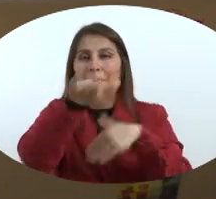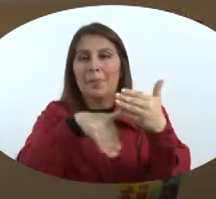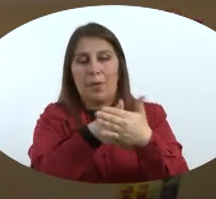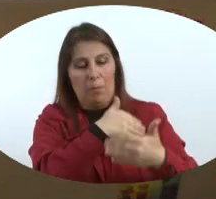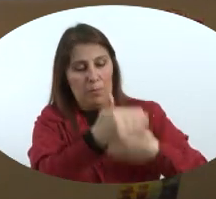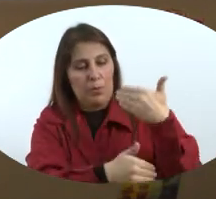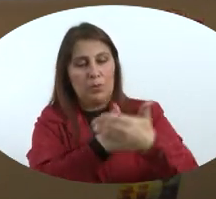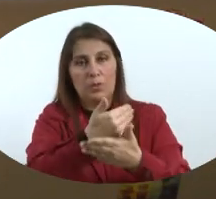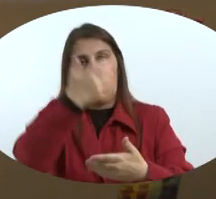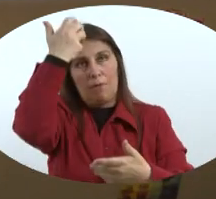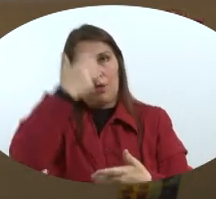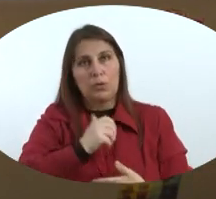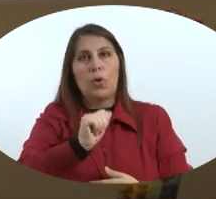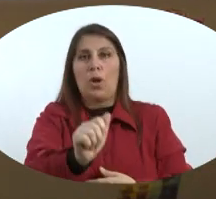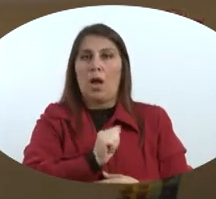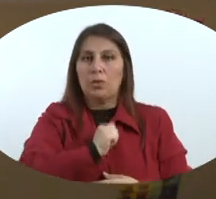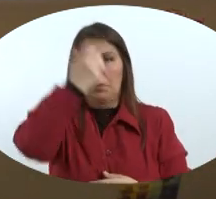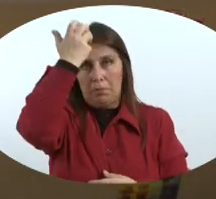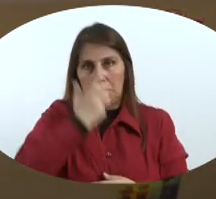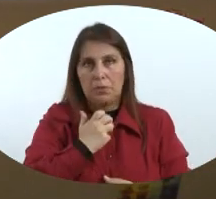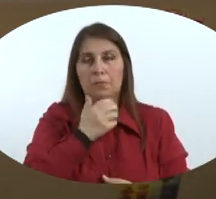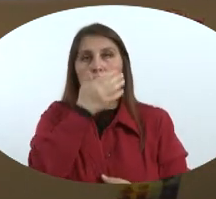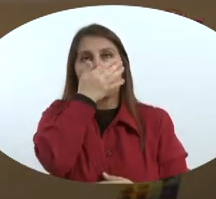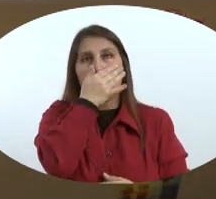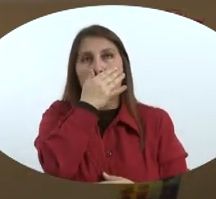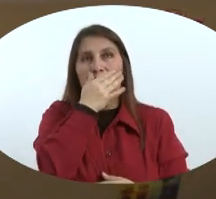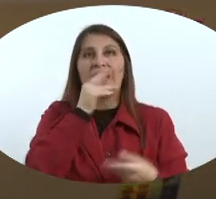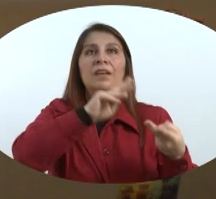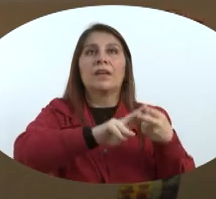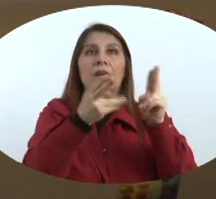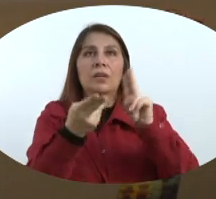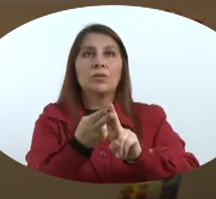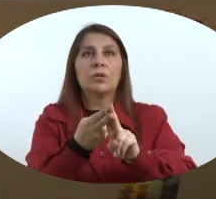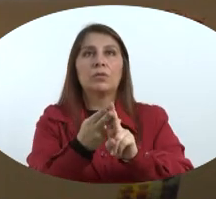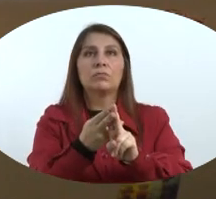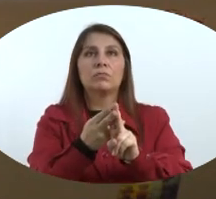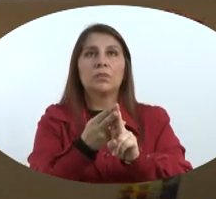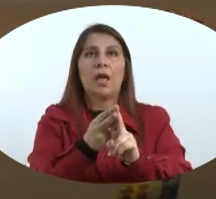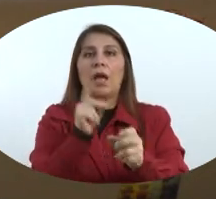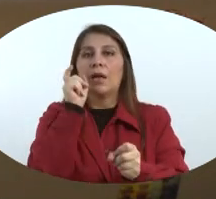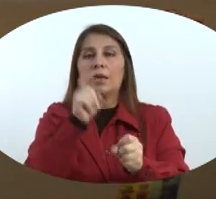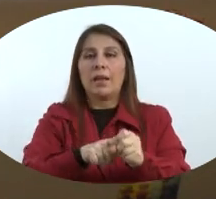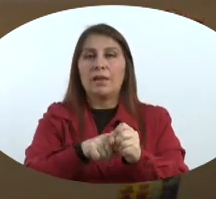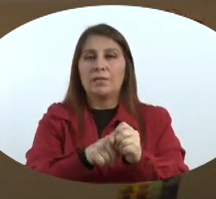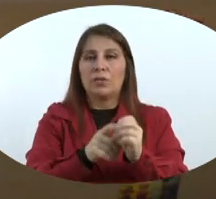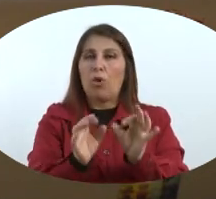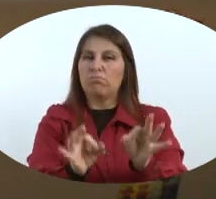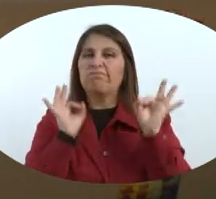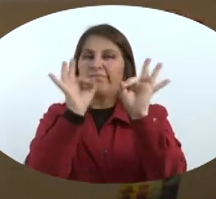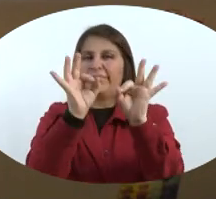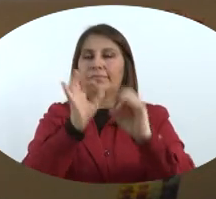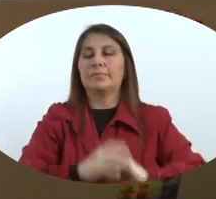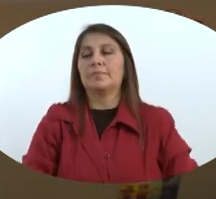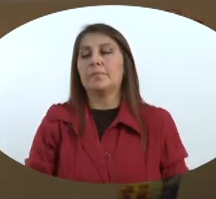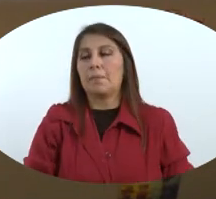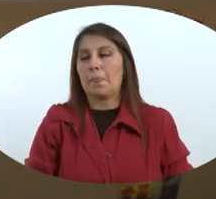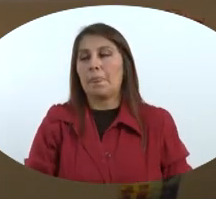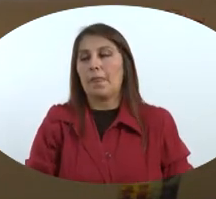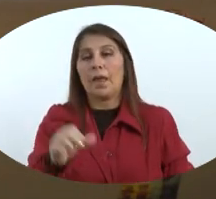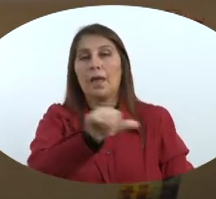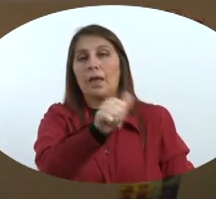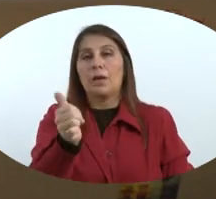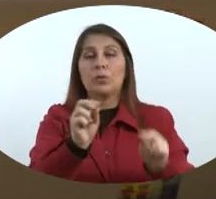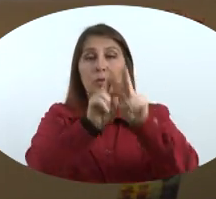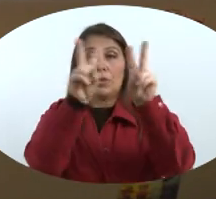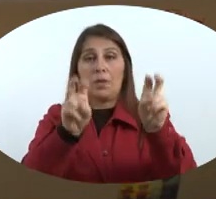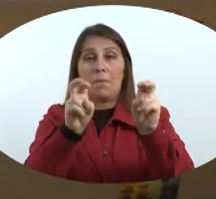procesos de evaluación autor y autoevaluación respecto al tema de registro calificado bueno el siguiente tema es el